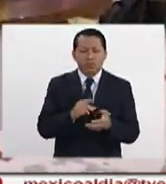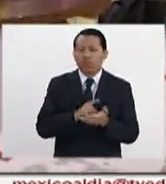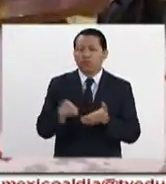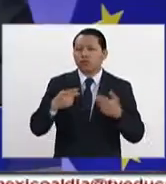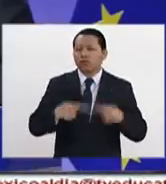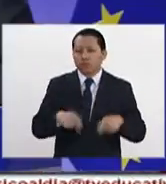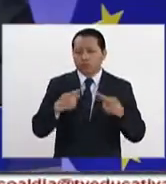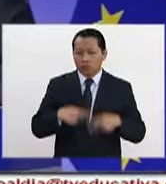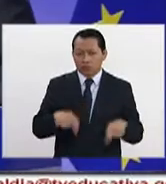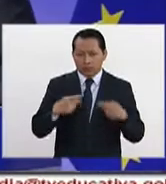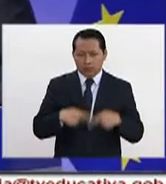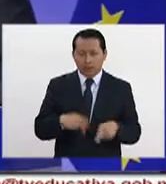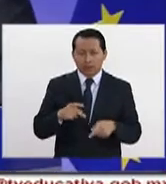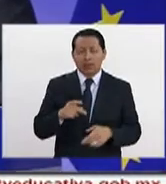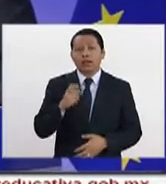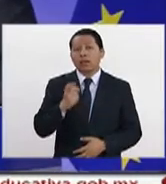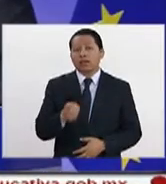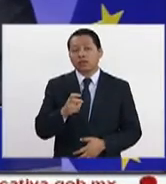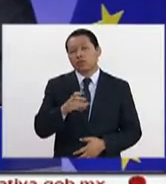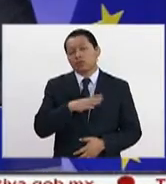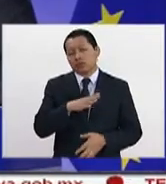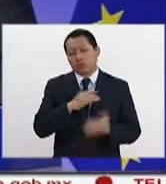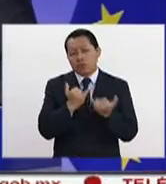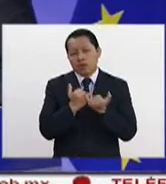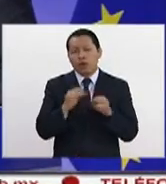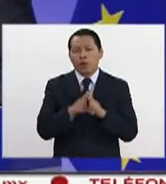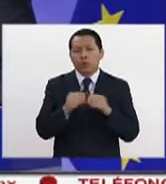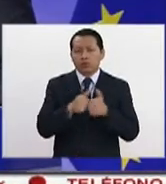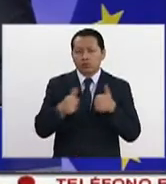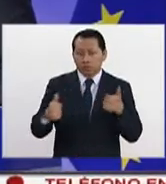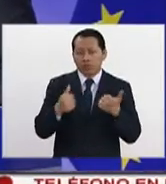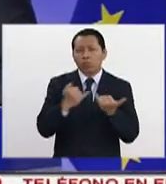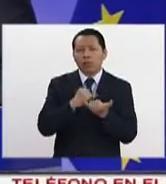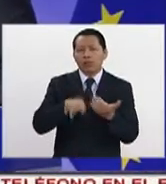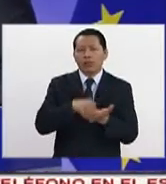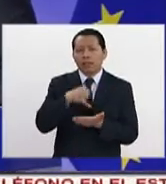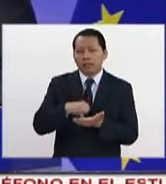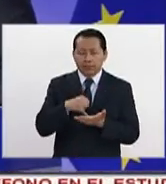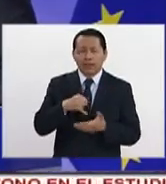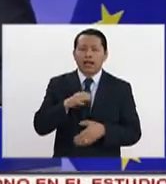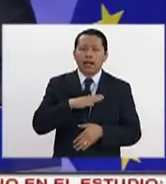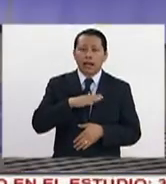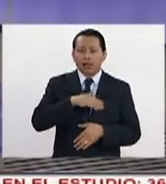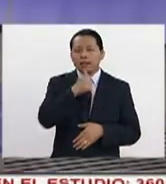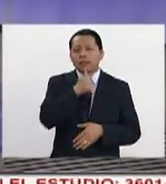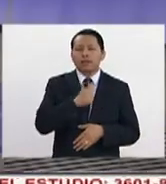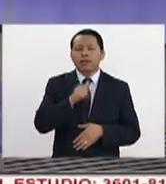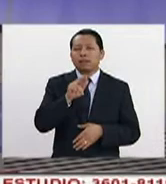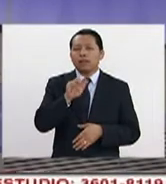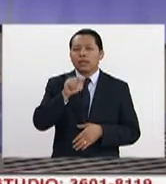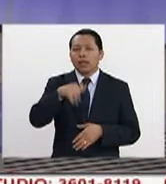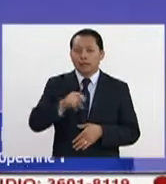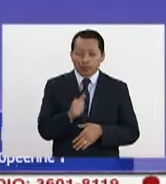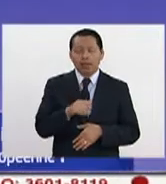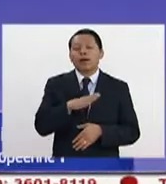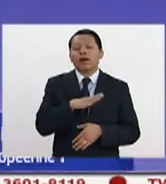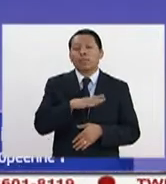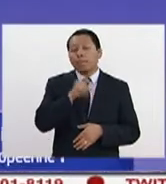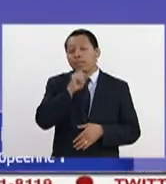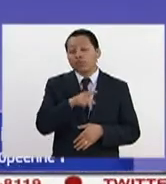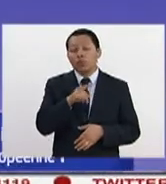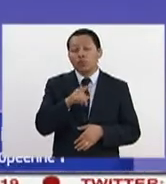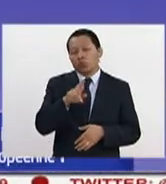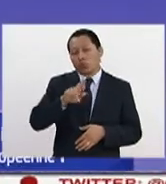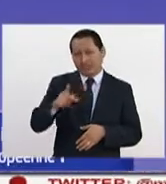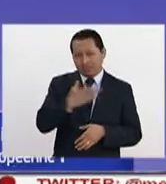los ciudadanos, la factura de la separación y la frontera en la isla de Irlanda. Por su parte, la primera ministra británica, Theresa May, dijo